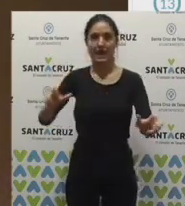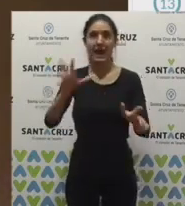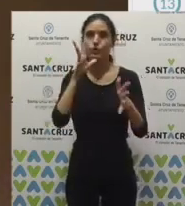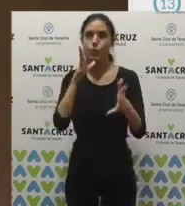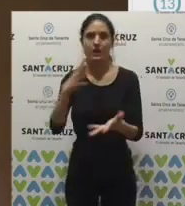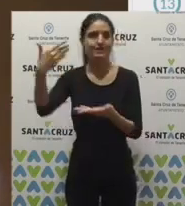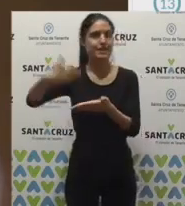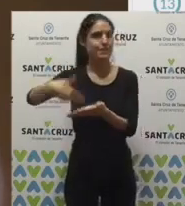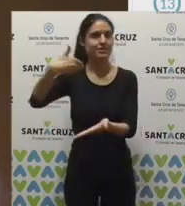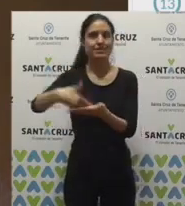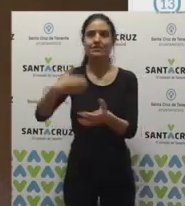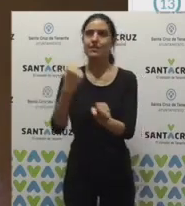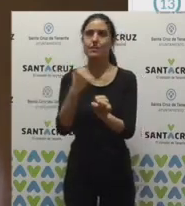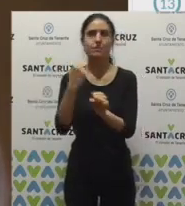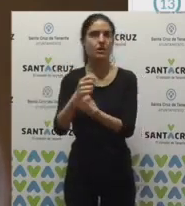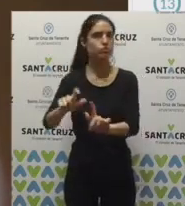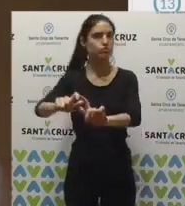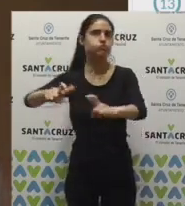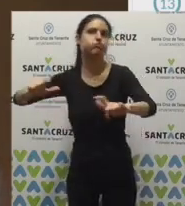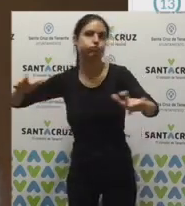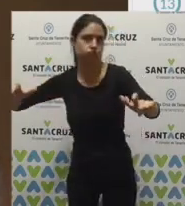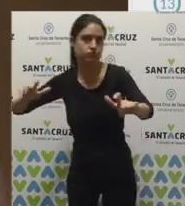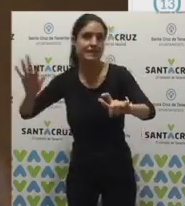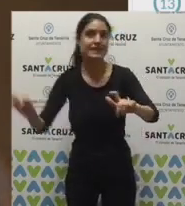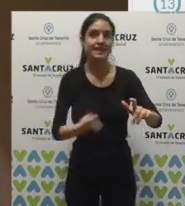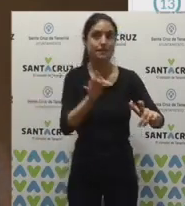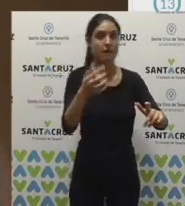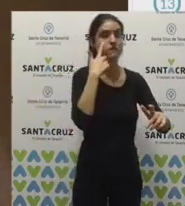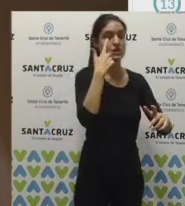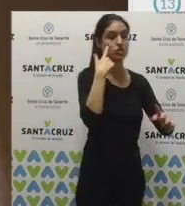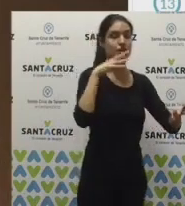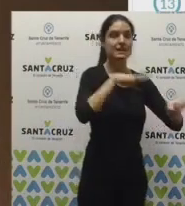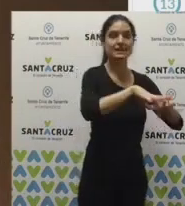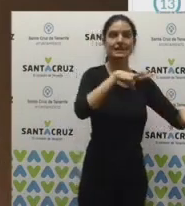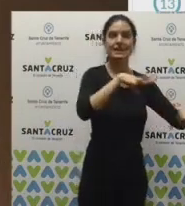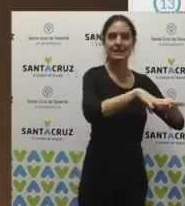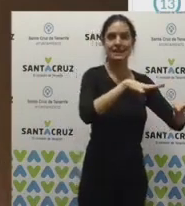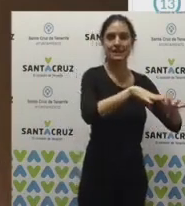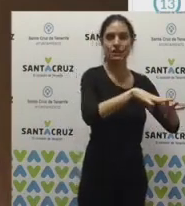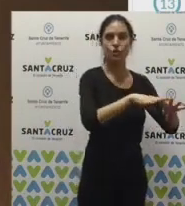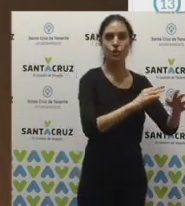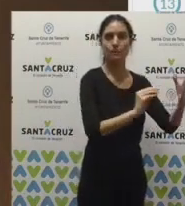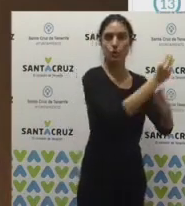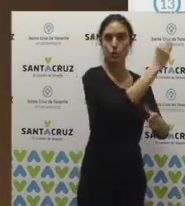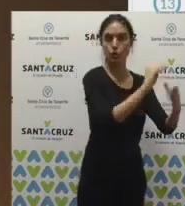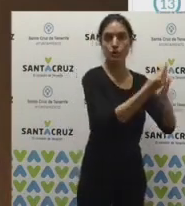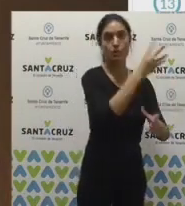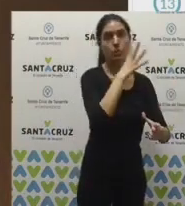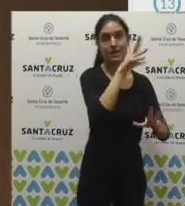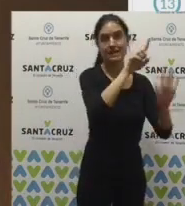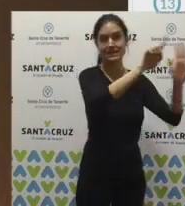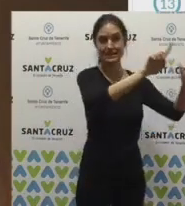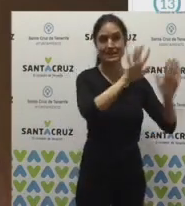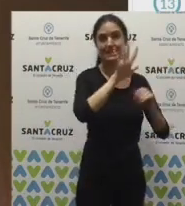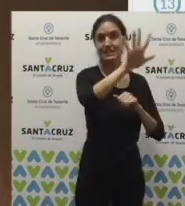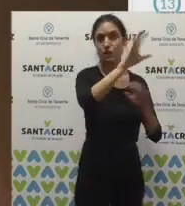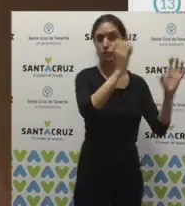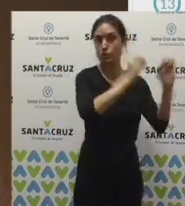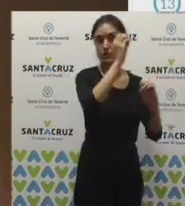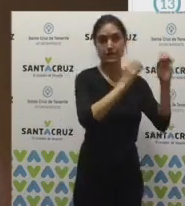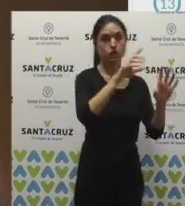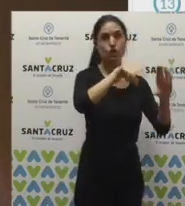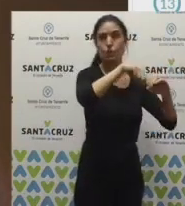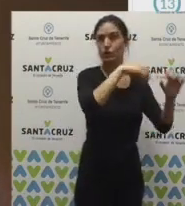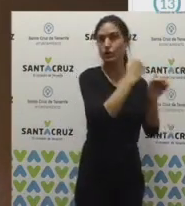y dada la gran concentración de tejido productivo antes decía el 35 por ciento de los empleos están en santa cruz de tenerife y pulsar